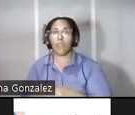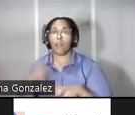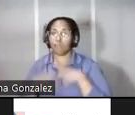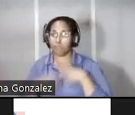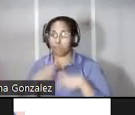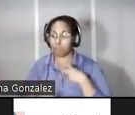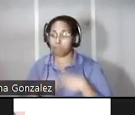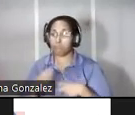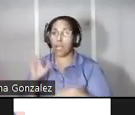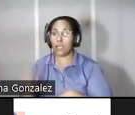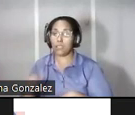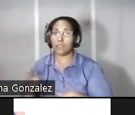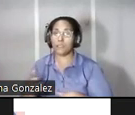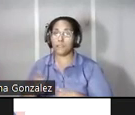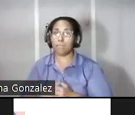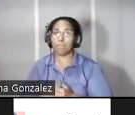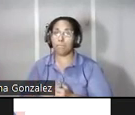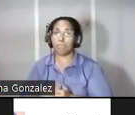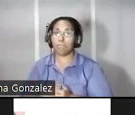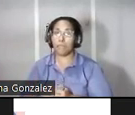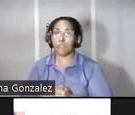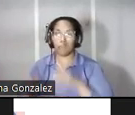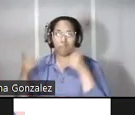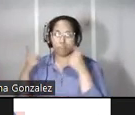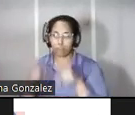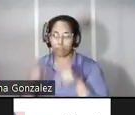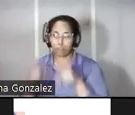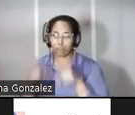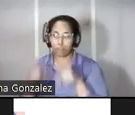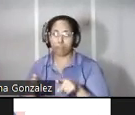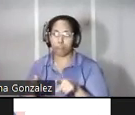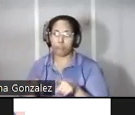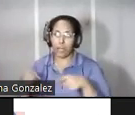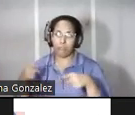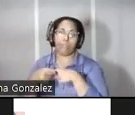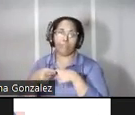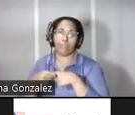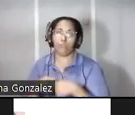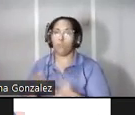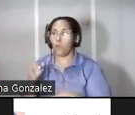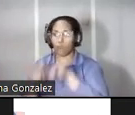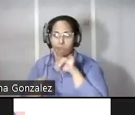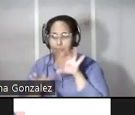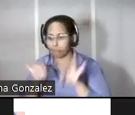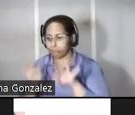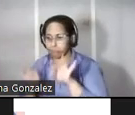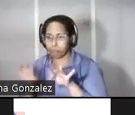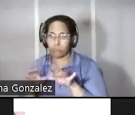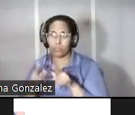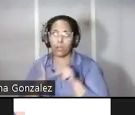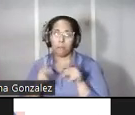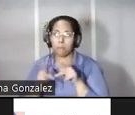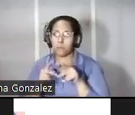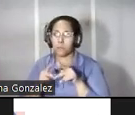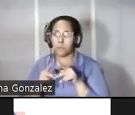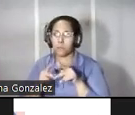problemas. En este caso, uno de los inconvenientes ha sido que no se han podido localizar las declaraciones de aquellos